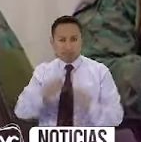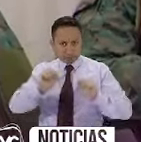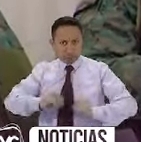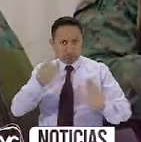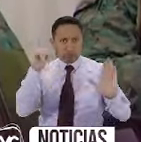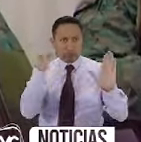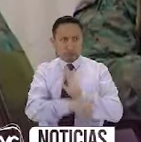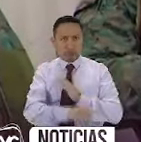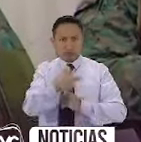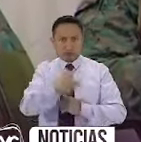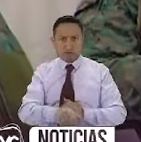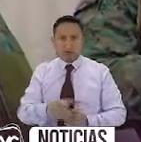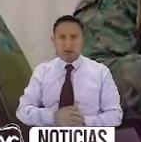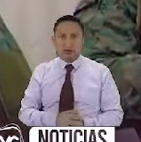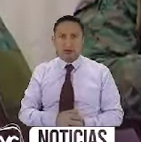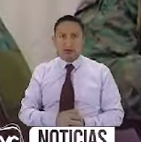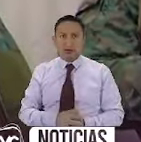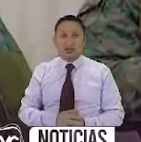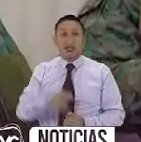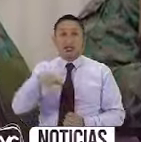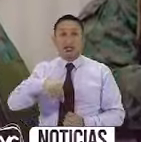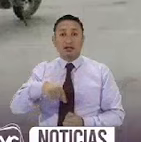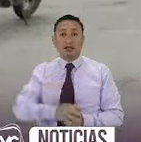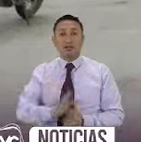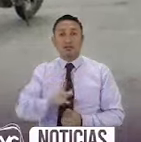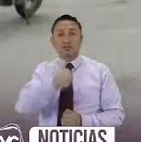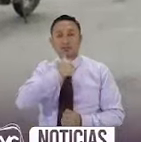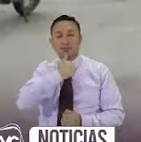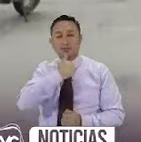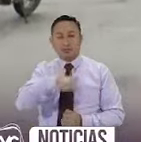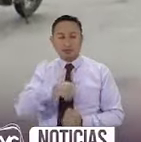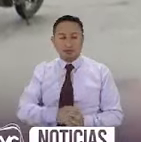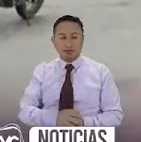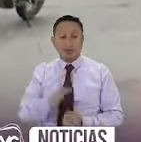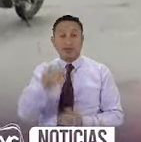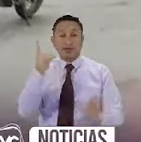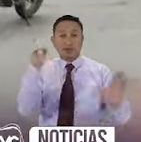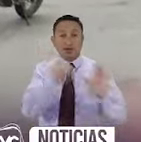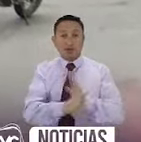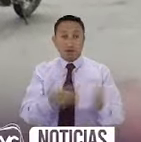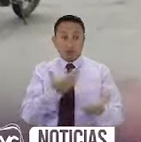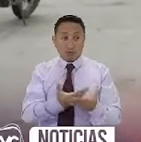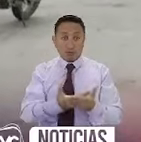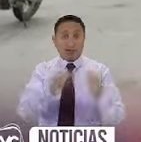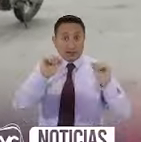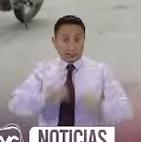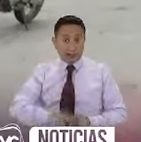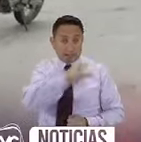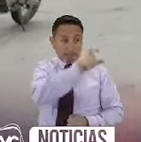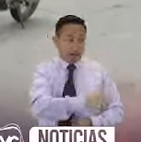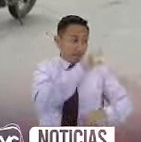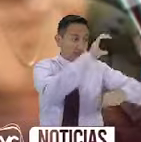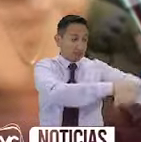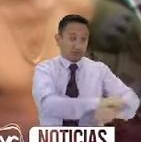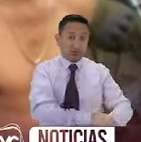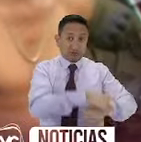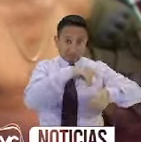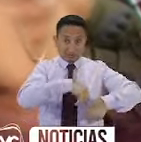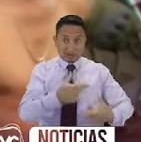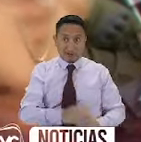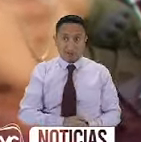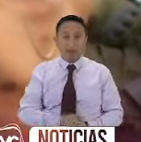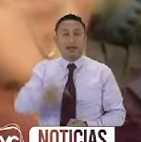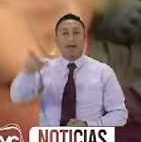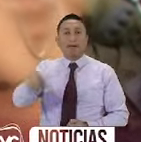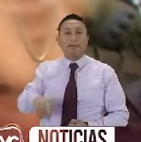Esto es con carácter de confidencial. Con la denuncia comprobada que se realice alguna captura, esto se somete a un proceso